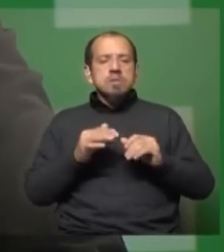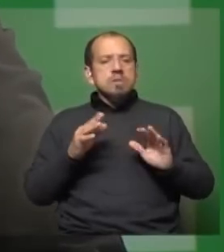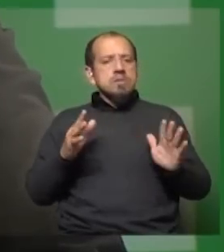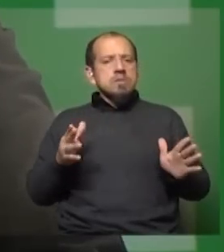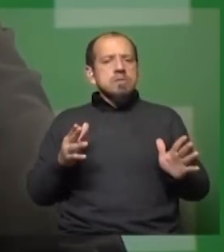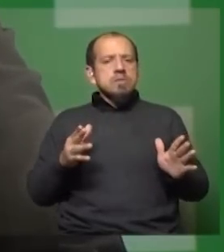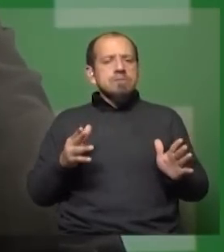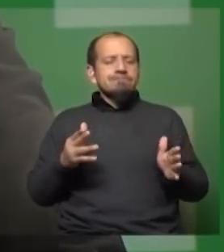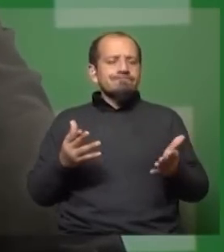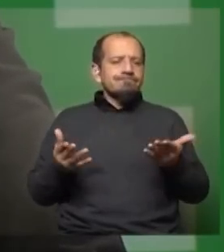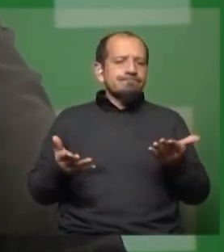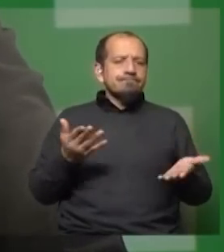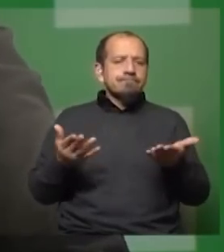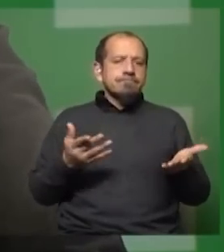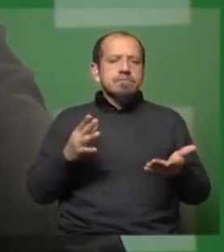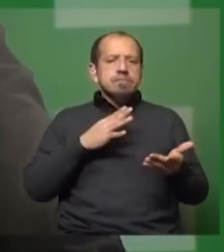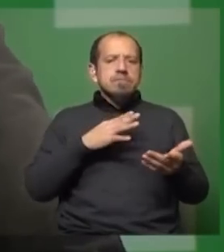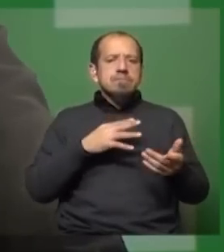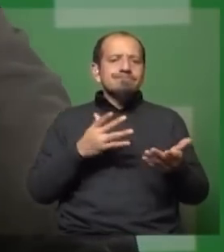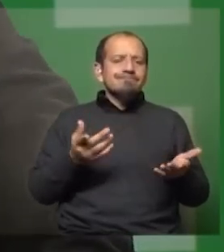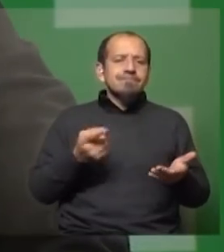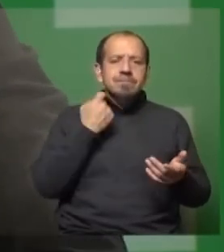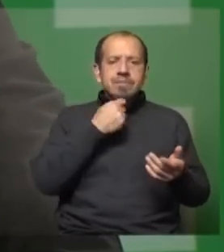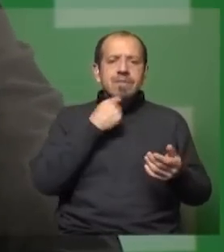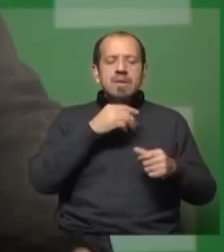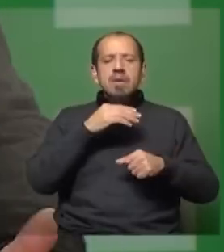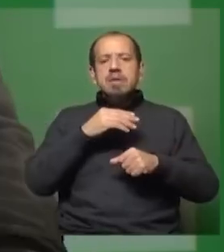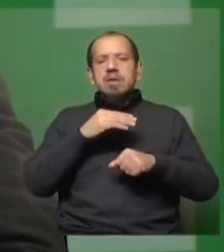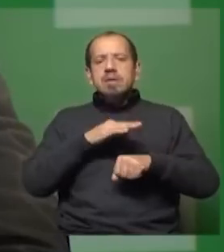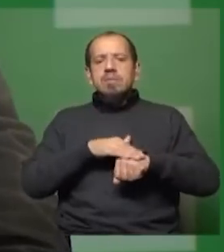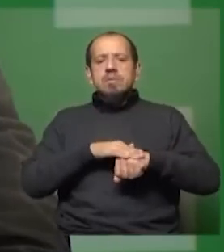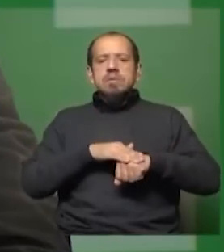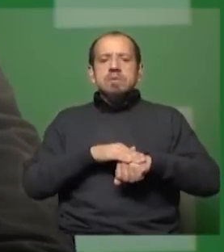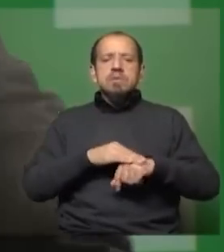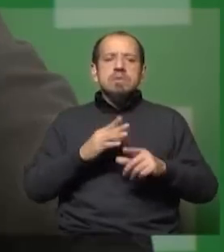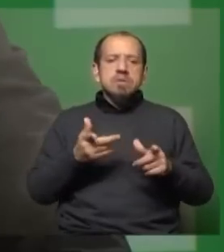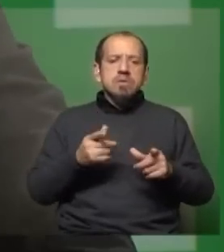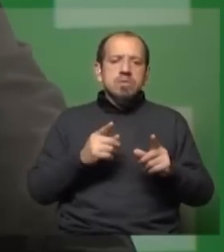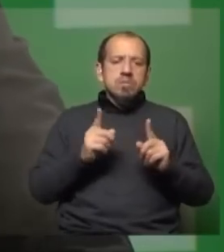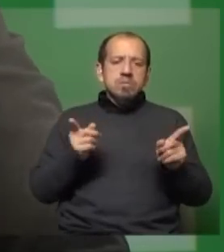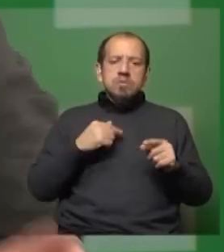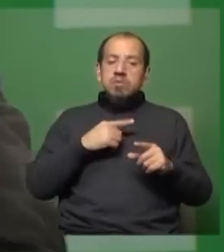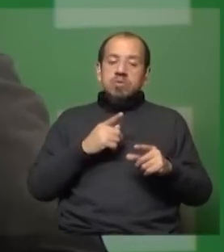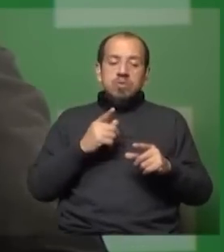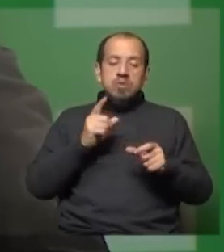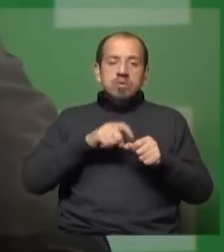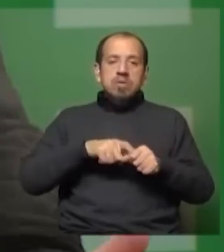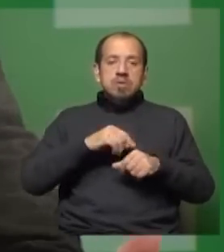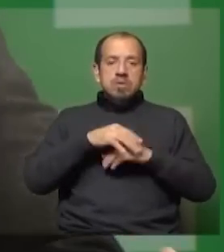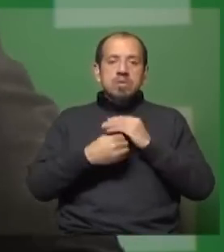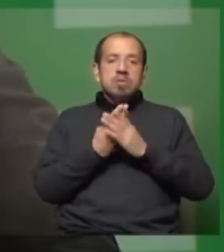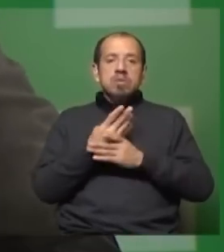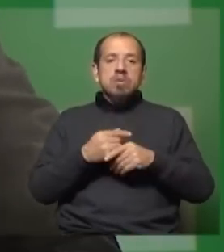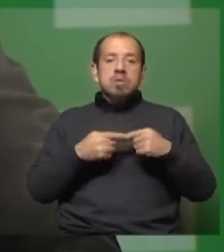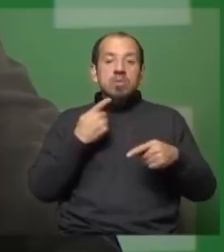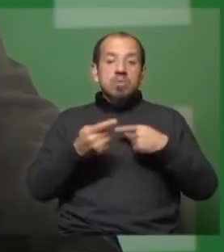muy superficial hay algo de irresponsabilidad si es como si no fuéramos parte del mercosur y además hay una fantasía que